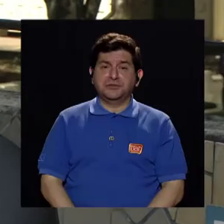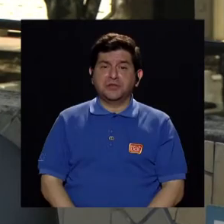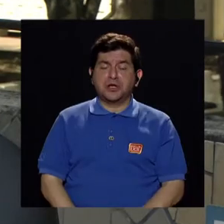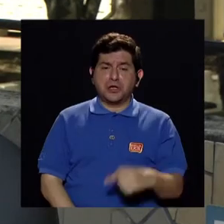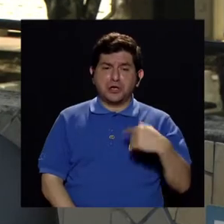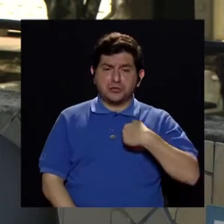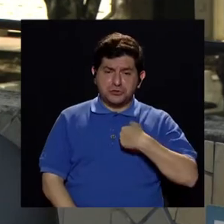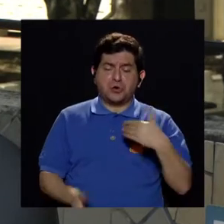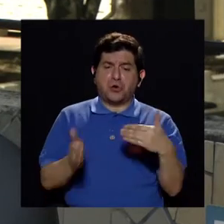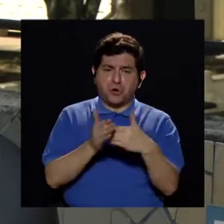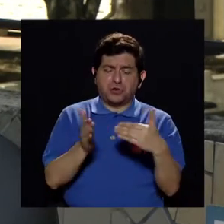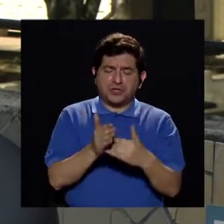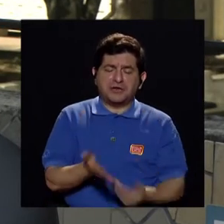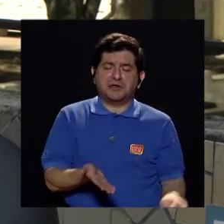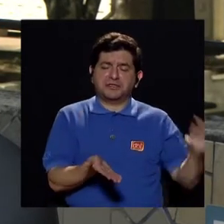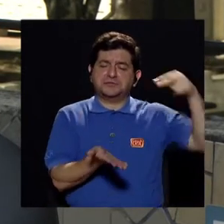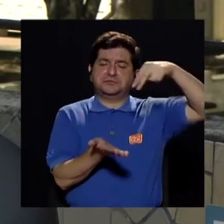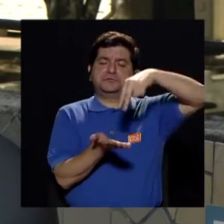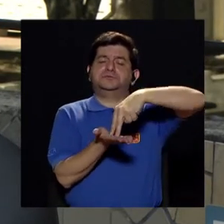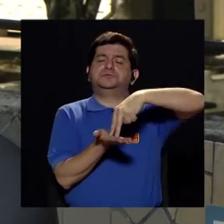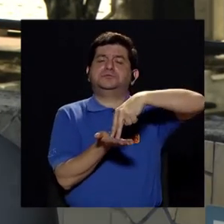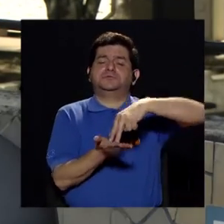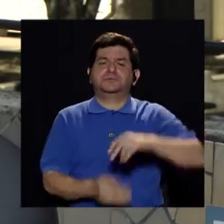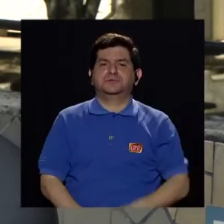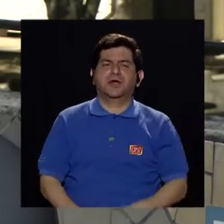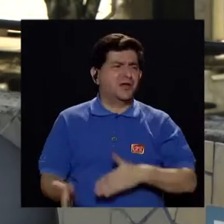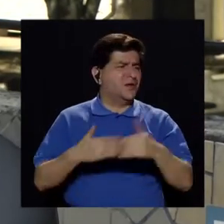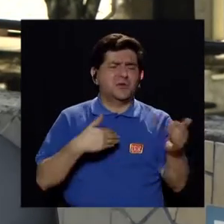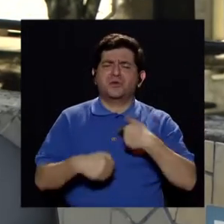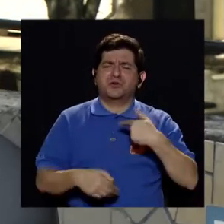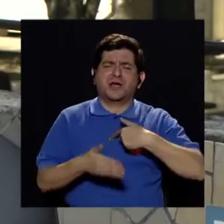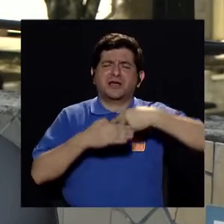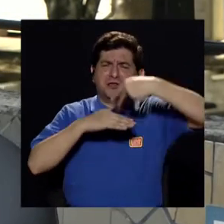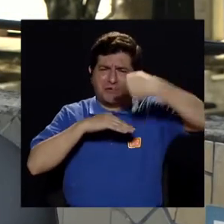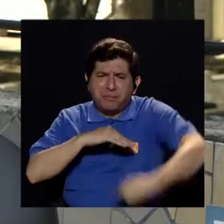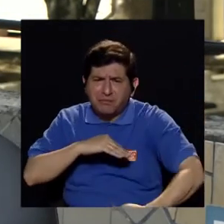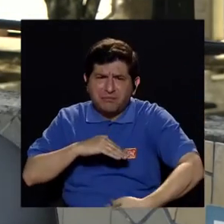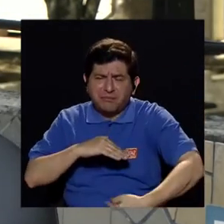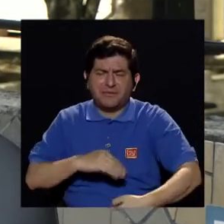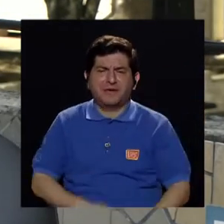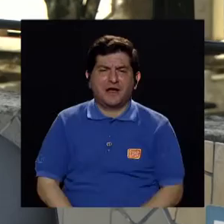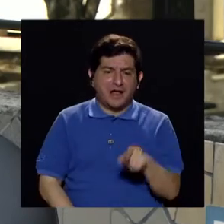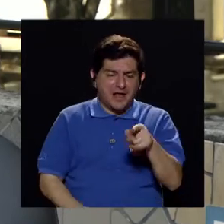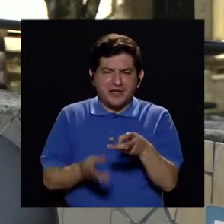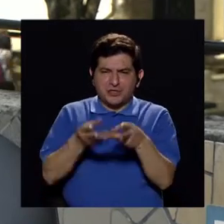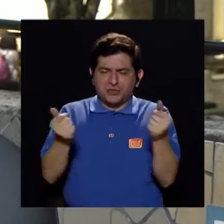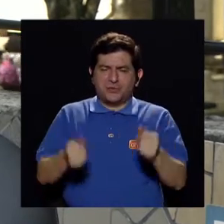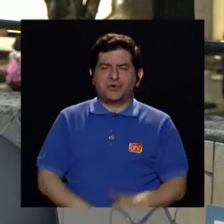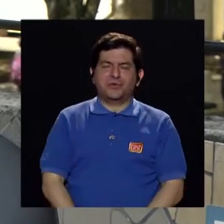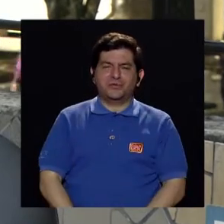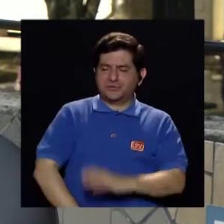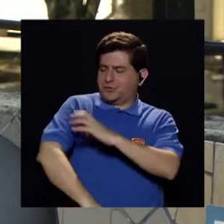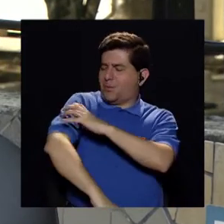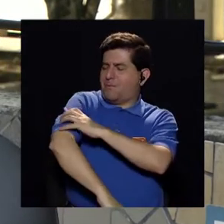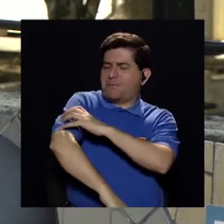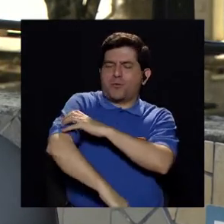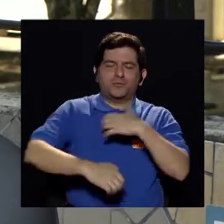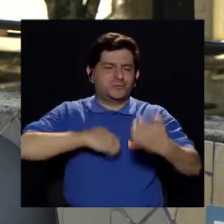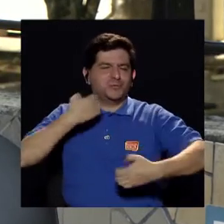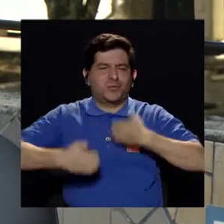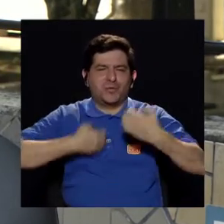volver a levantar. Y ese me levanto otra vez, aunque me caigo, empieza a generar un músculo emocional